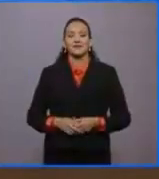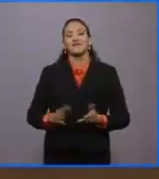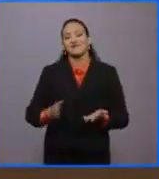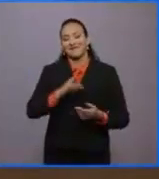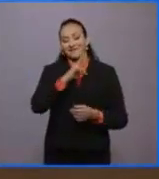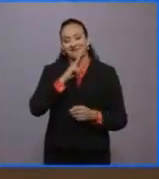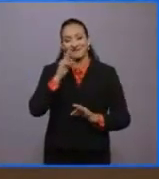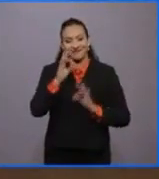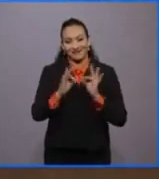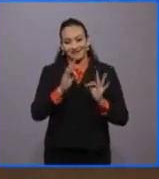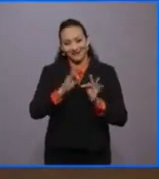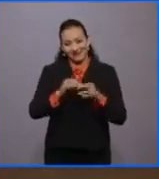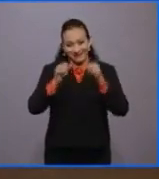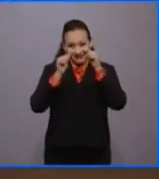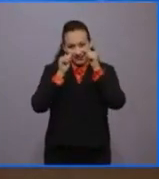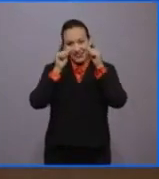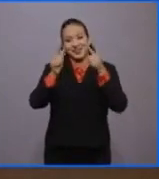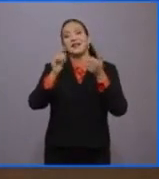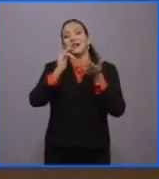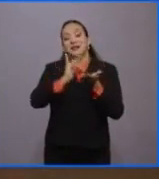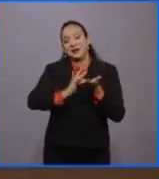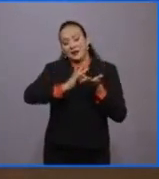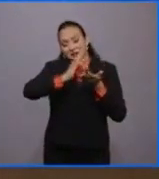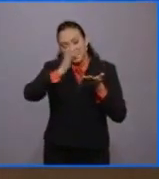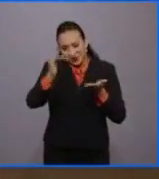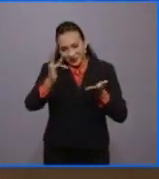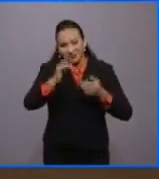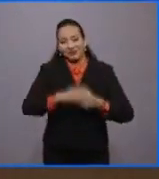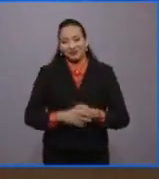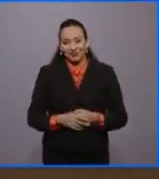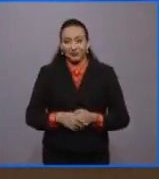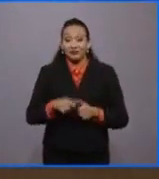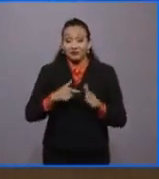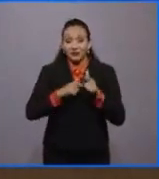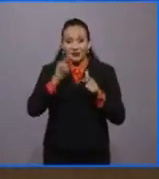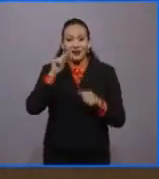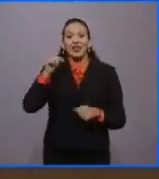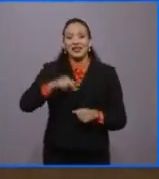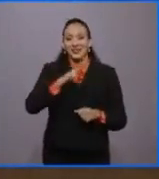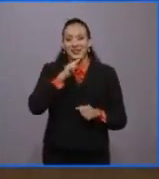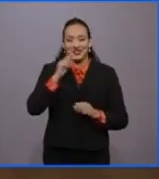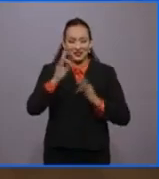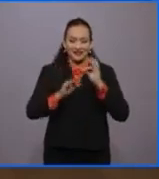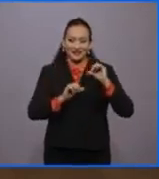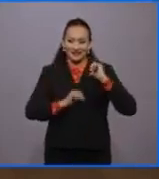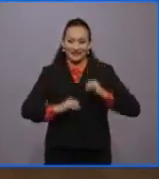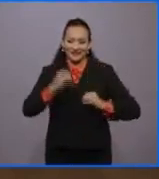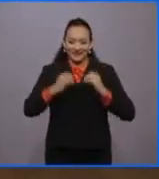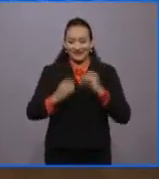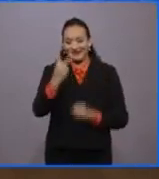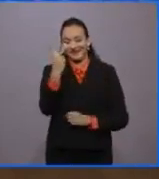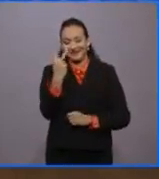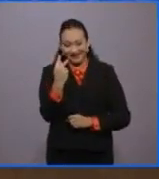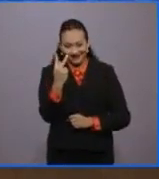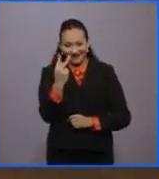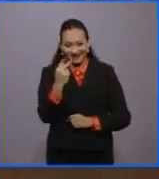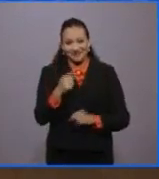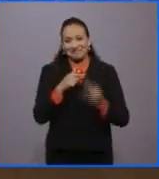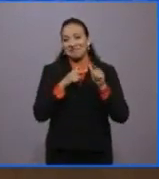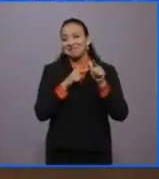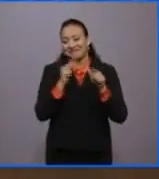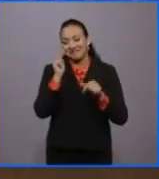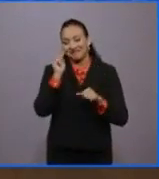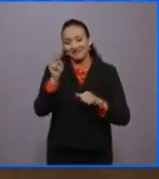Es así como llegamos al final de este espacio de noticias, como siempre agradeciendo su compañía e invitándole a mantenerse aquí en la señal del canal del